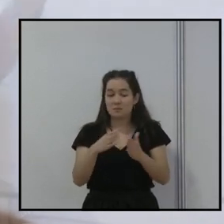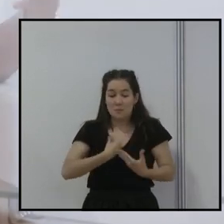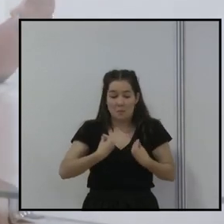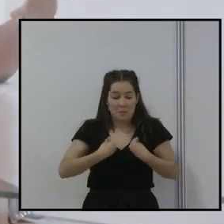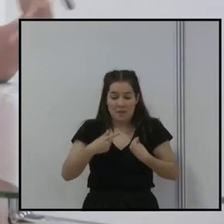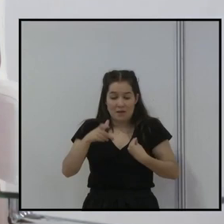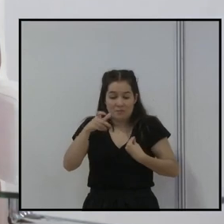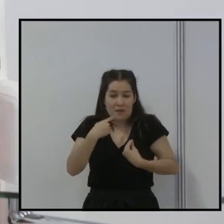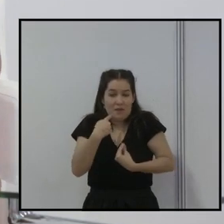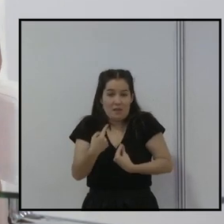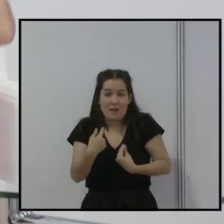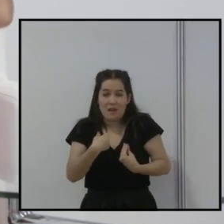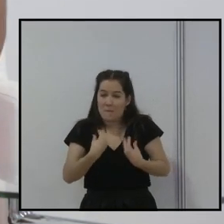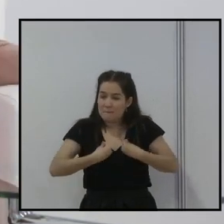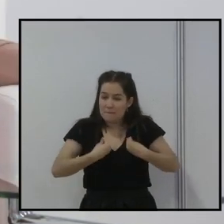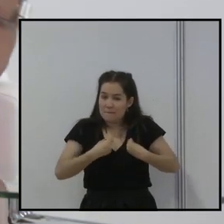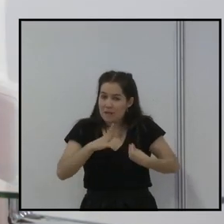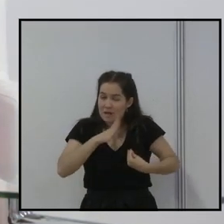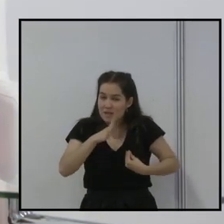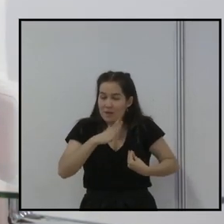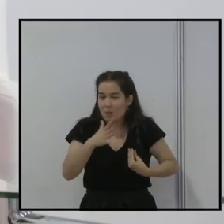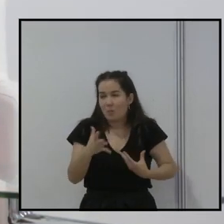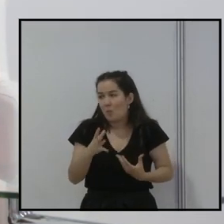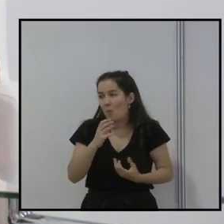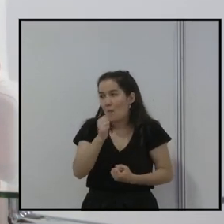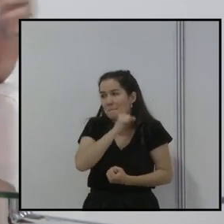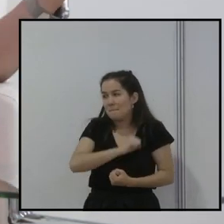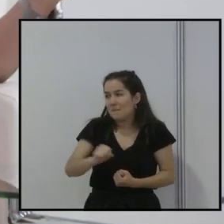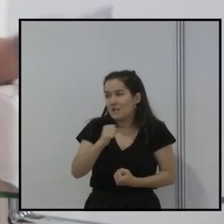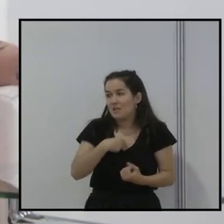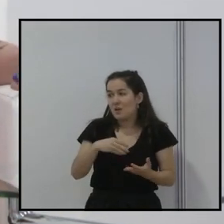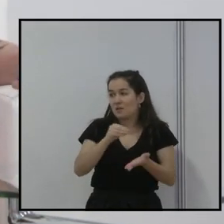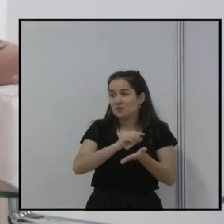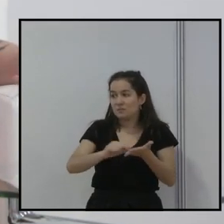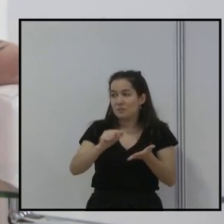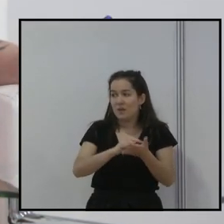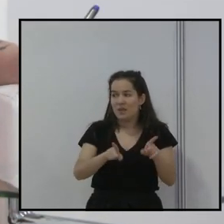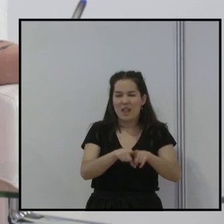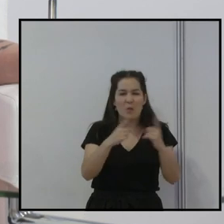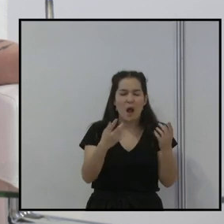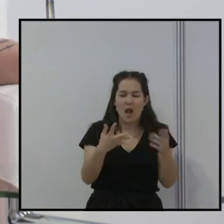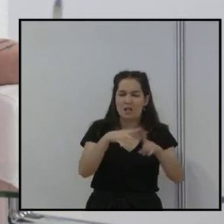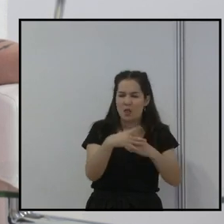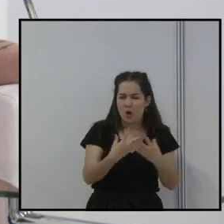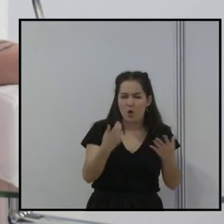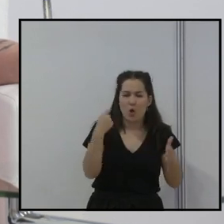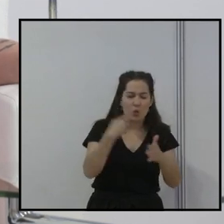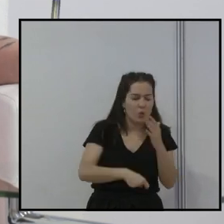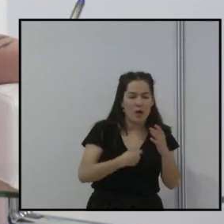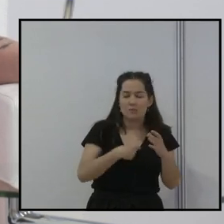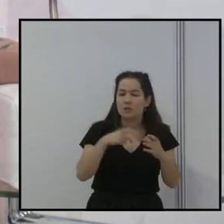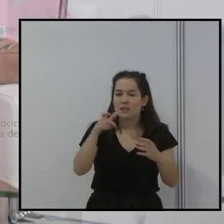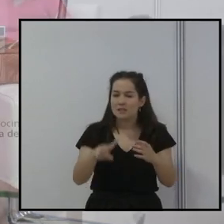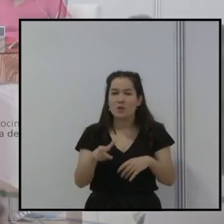porque escribe, a pesar de que tiene esa vida de mierda, que es lo que pensaríamos todos, que me parece un logro de mujer, vamos, eso es un logro de vida.